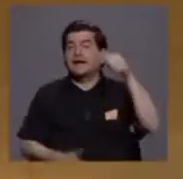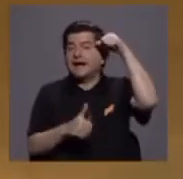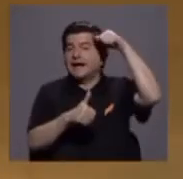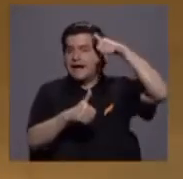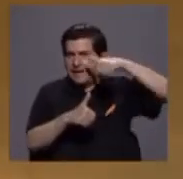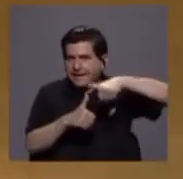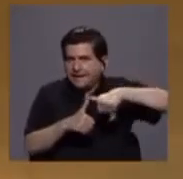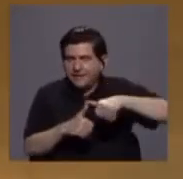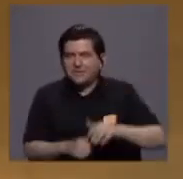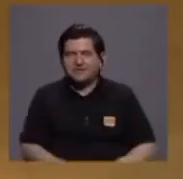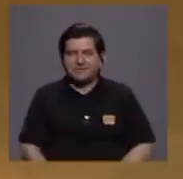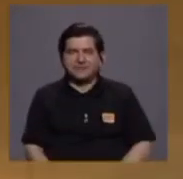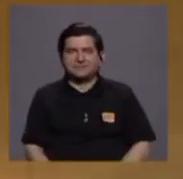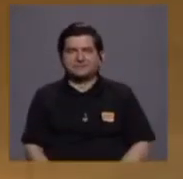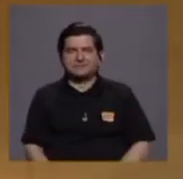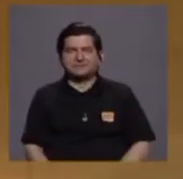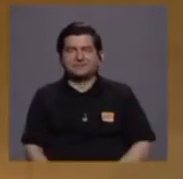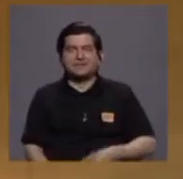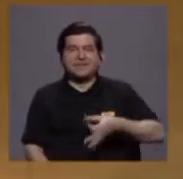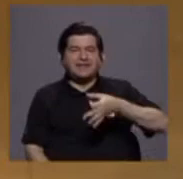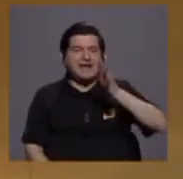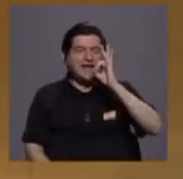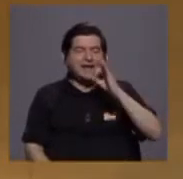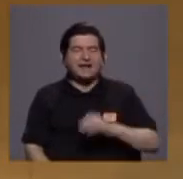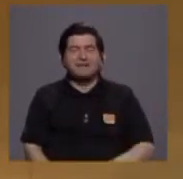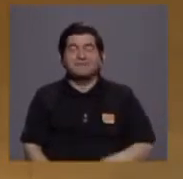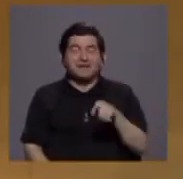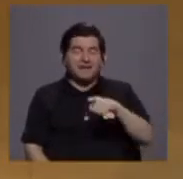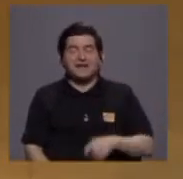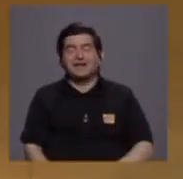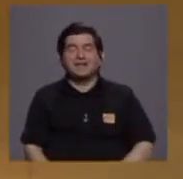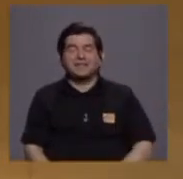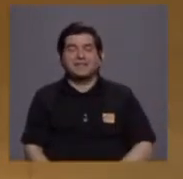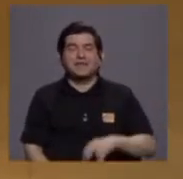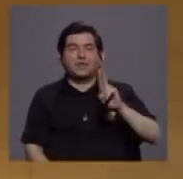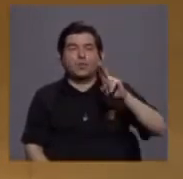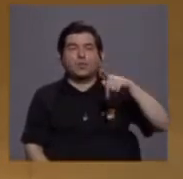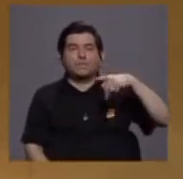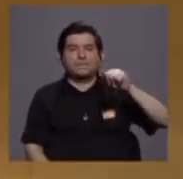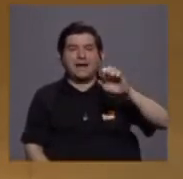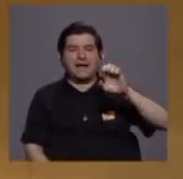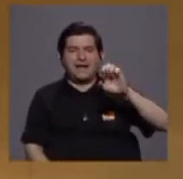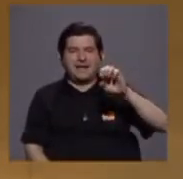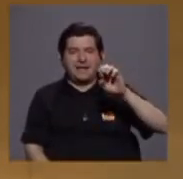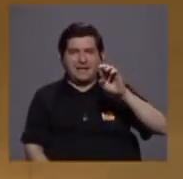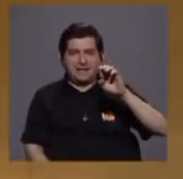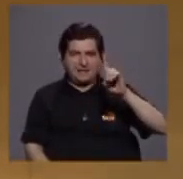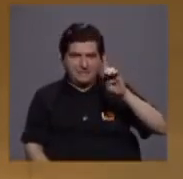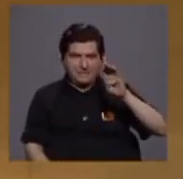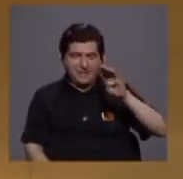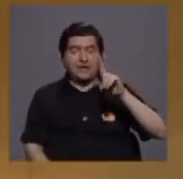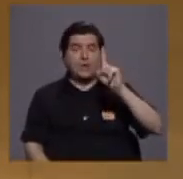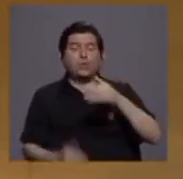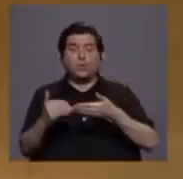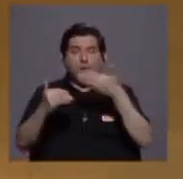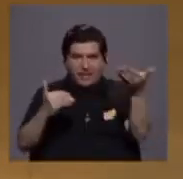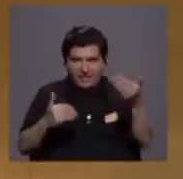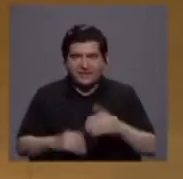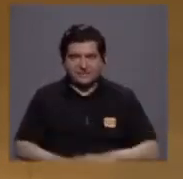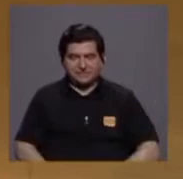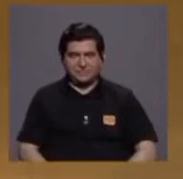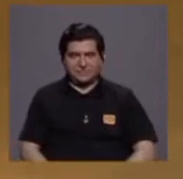Recordando el café de la cafetería de UPAEP, recuerdo que había un estudiante, porque una de las cosas